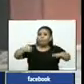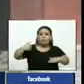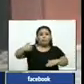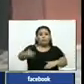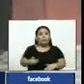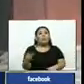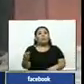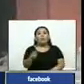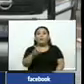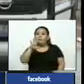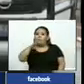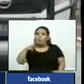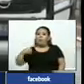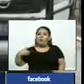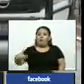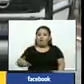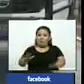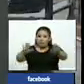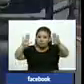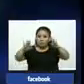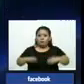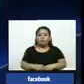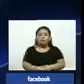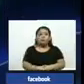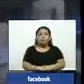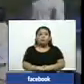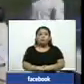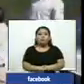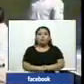es decir, 50 años de prisión.